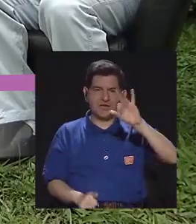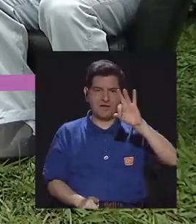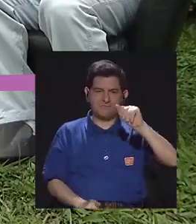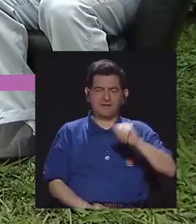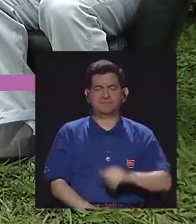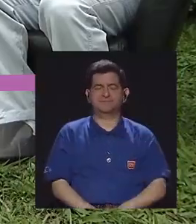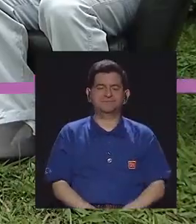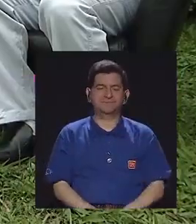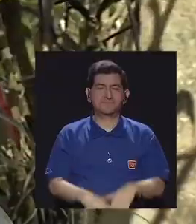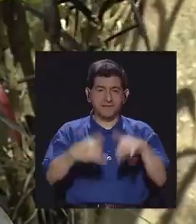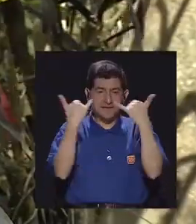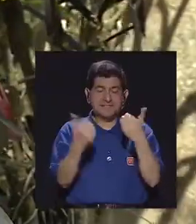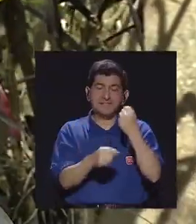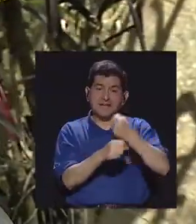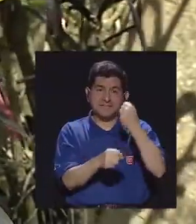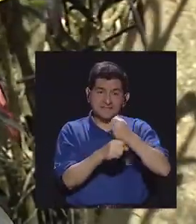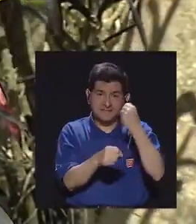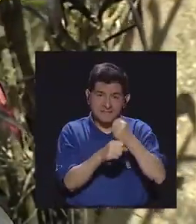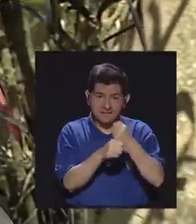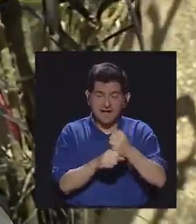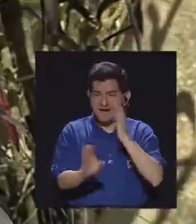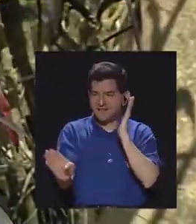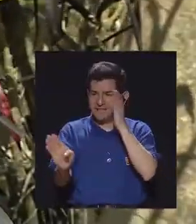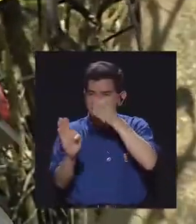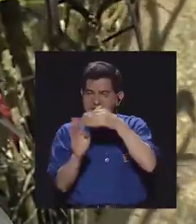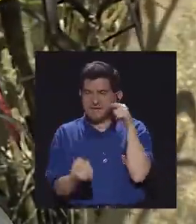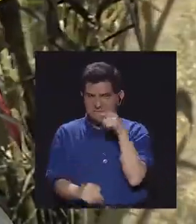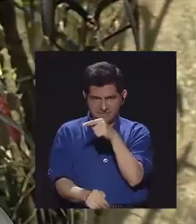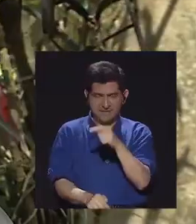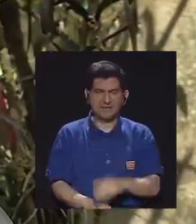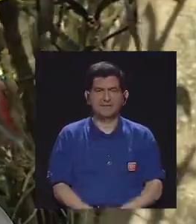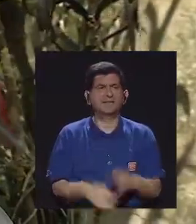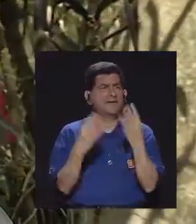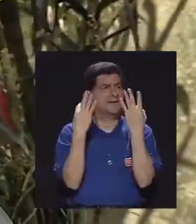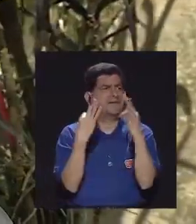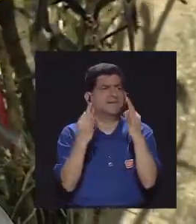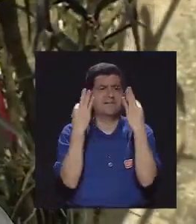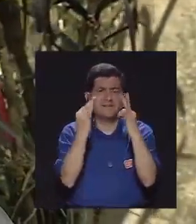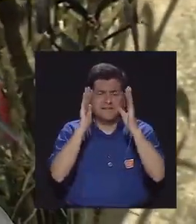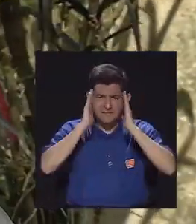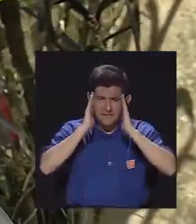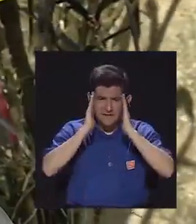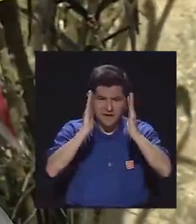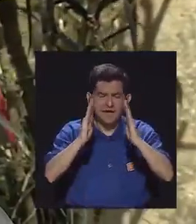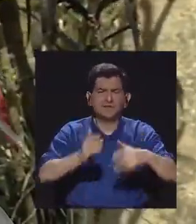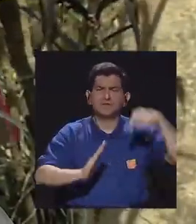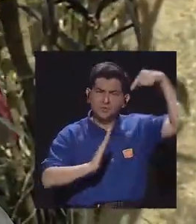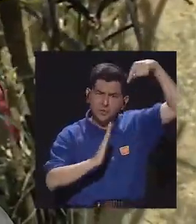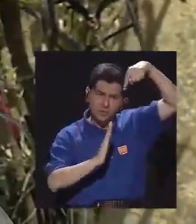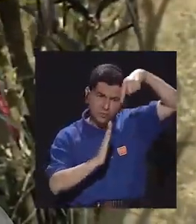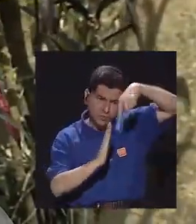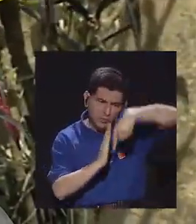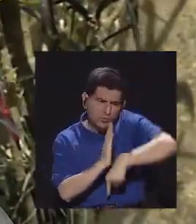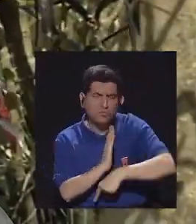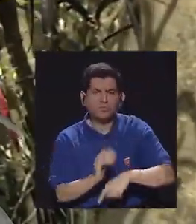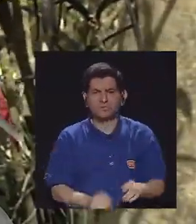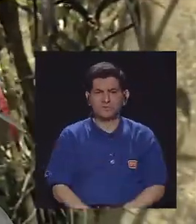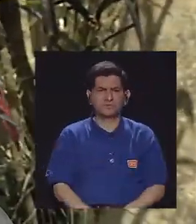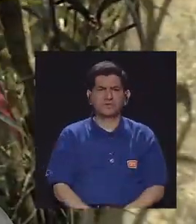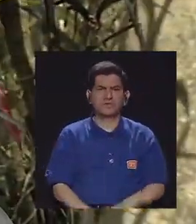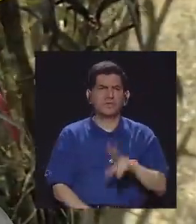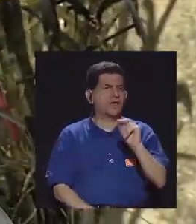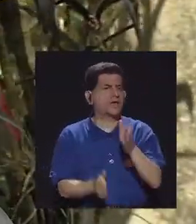IAFA. Entonces ya es trabajar más con él y empezar a hacer un abordaje más profundo y